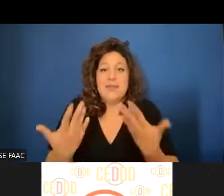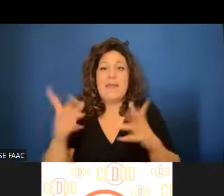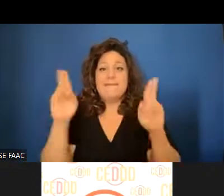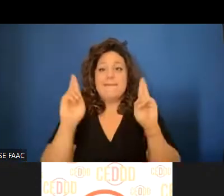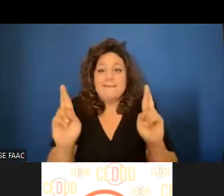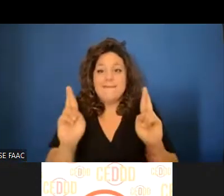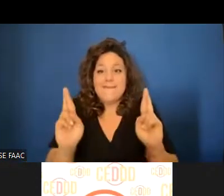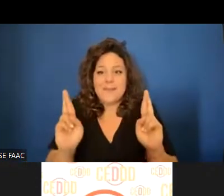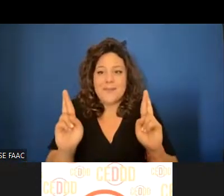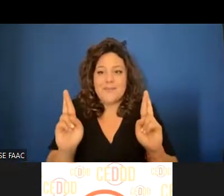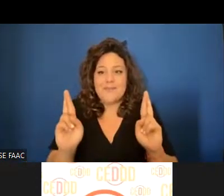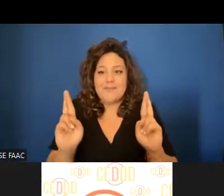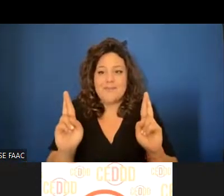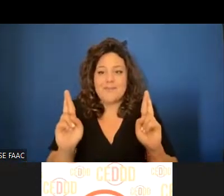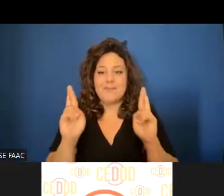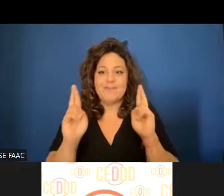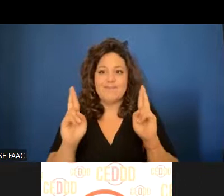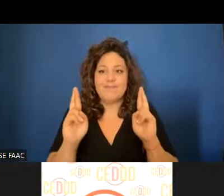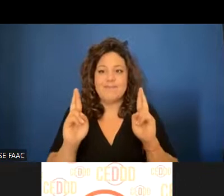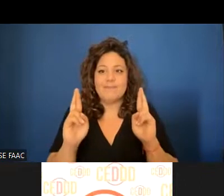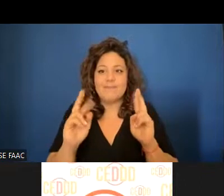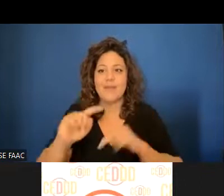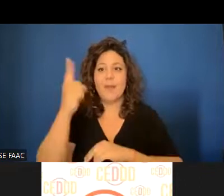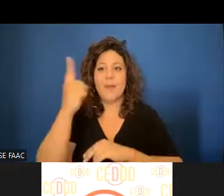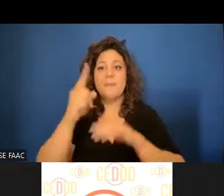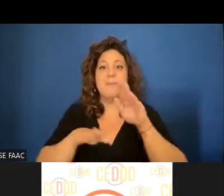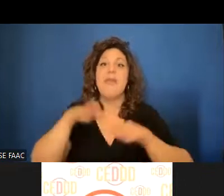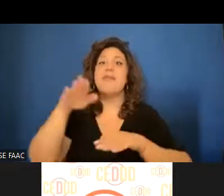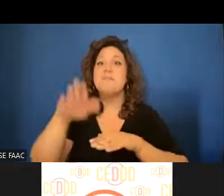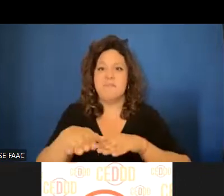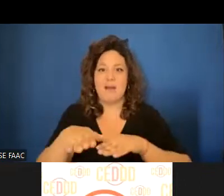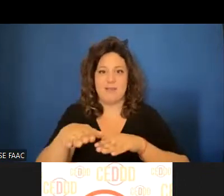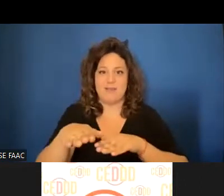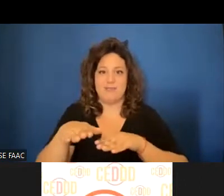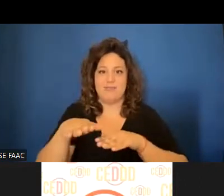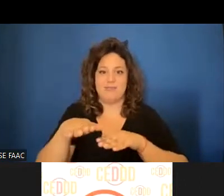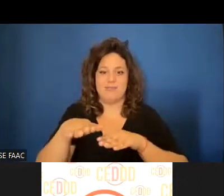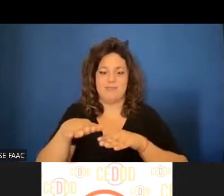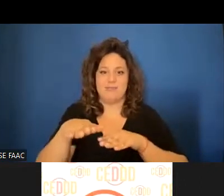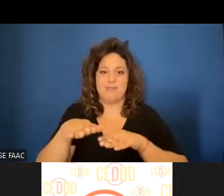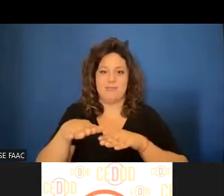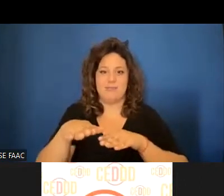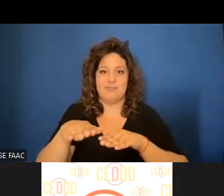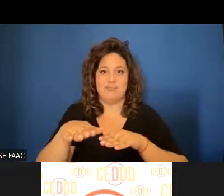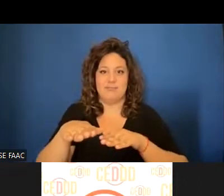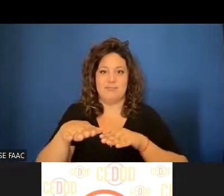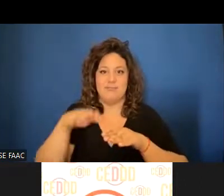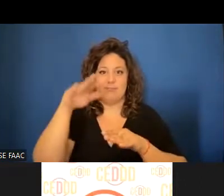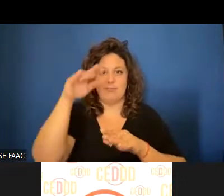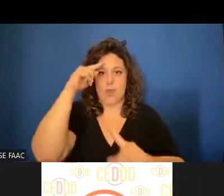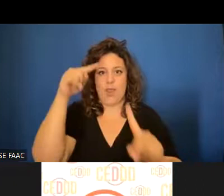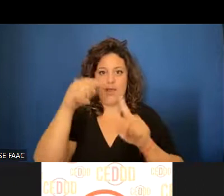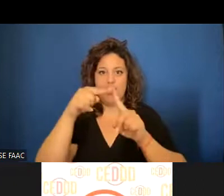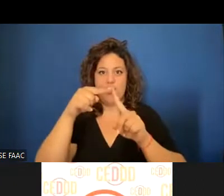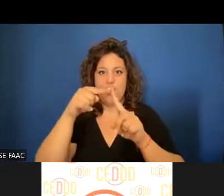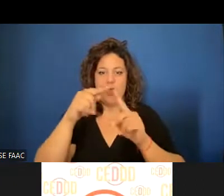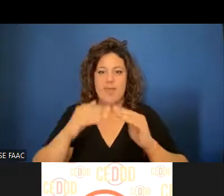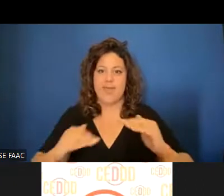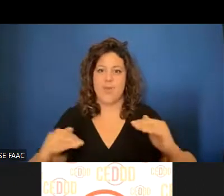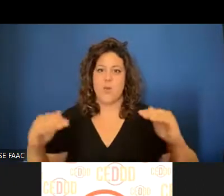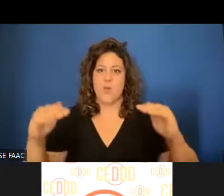una forma o de otra. Y por último, yo también por remarcar respecto a esta autoridad que se crea